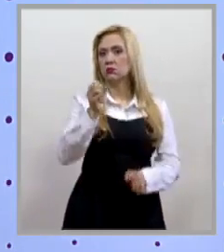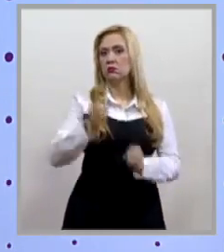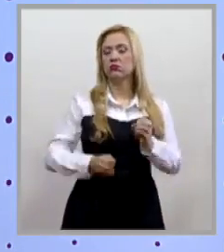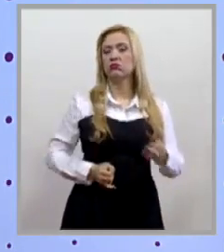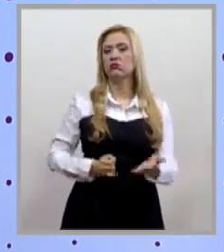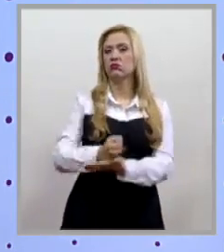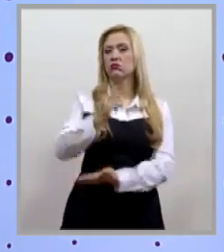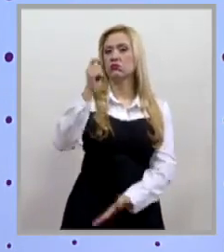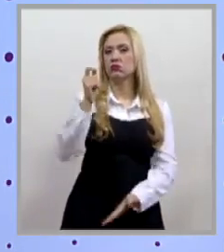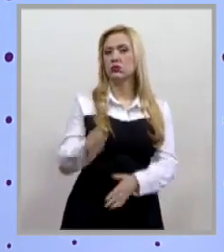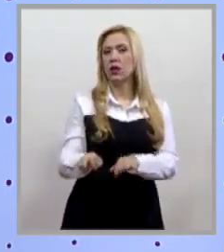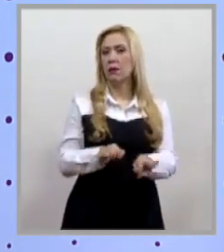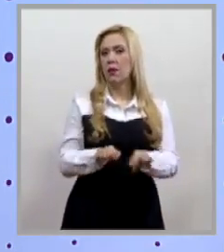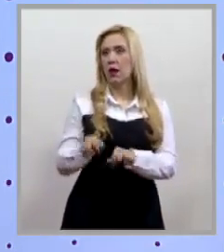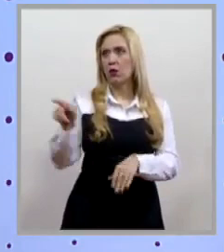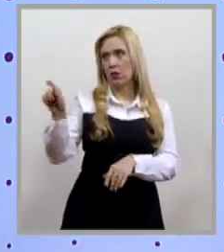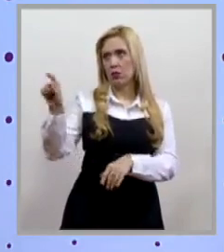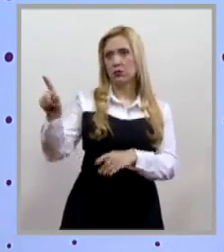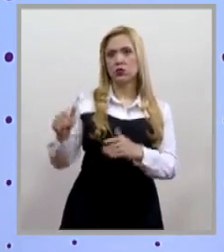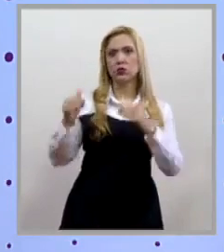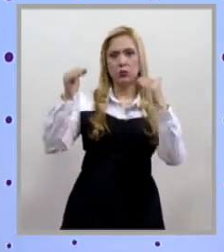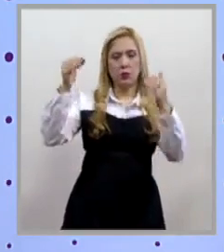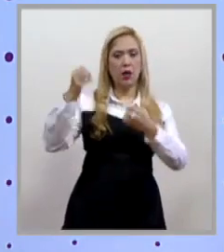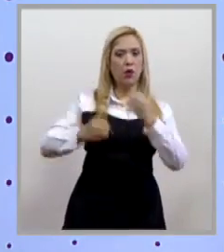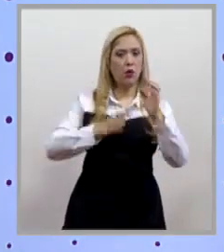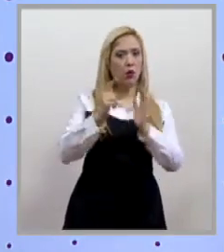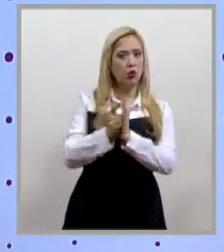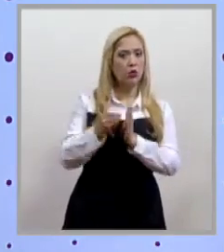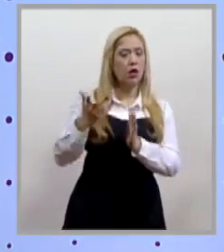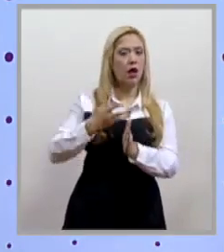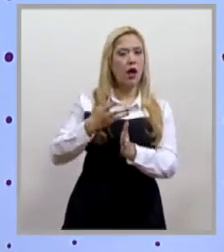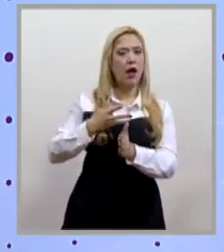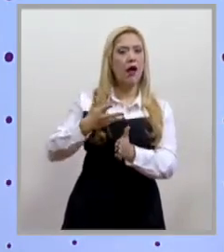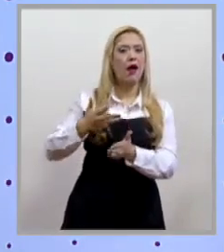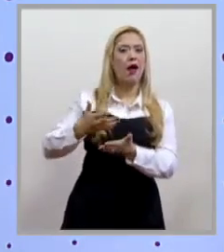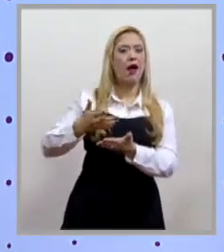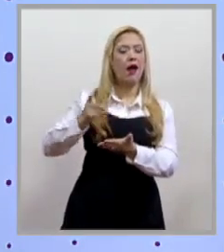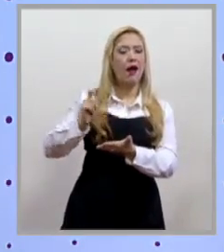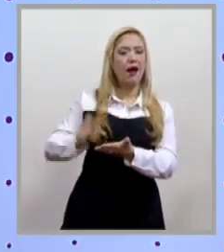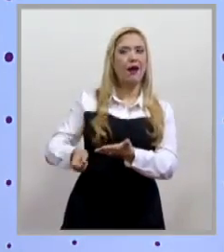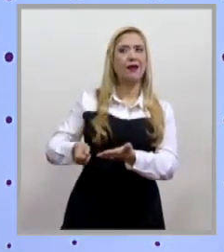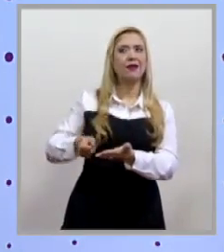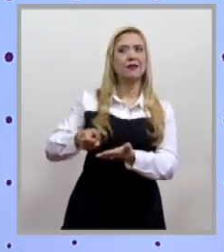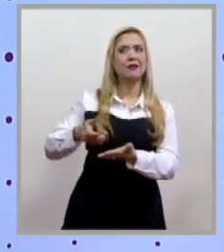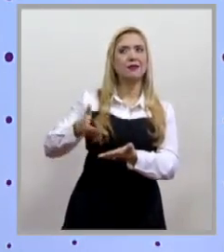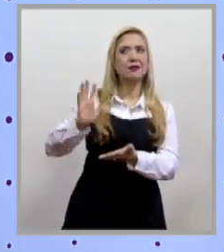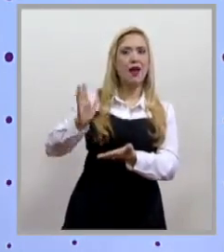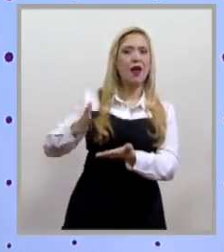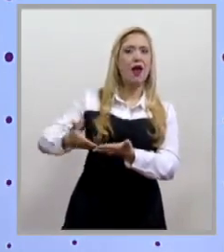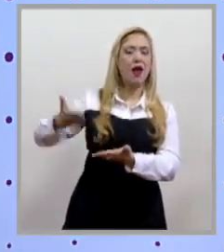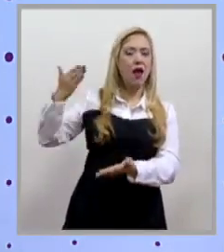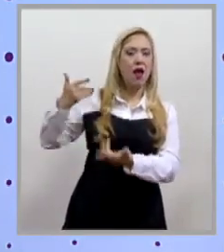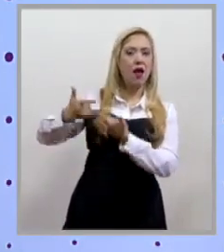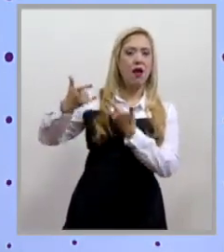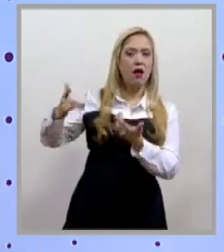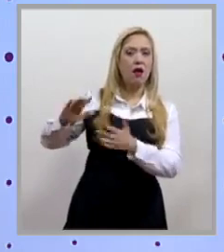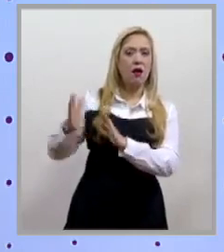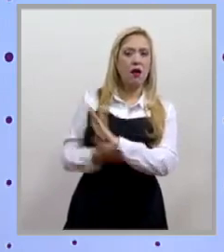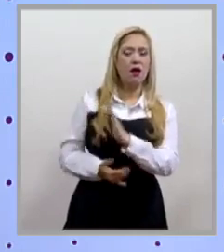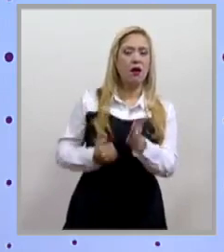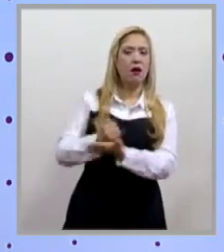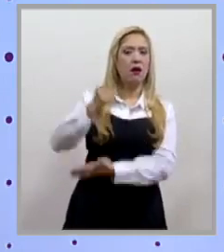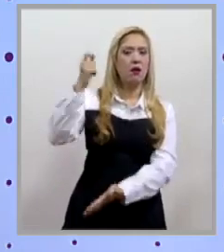jurisdiccional, inclusive los de la propia Suprema Corte, los precedentes, o sea, que puedan partir de un cierto tipo base. Creo que